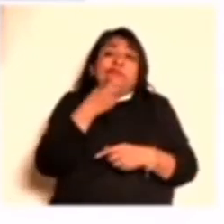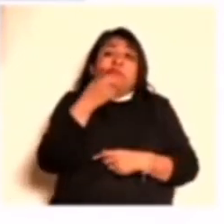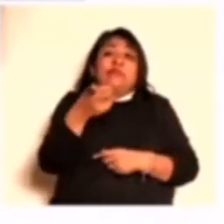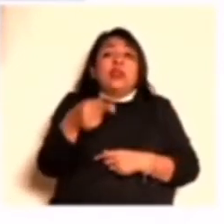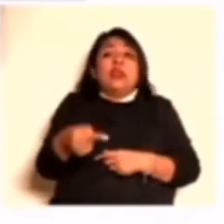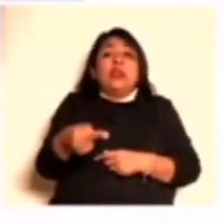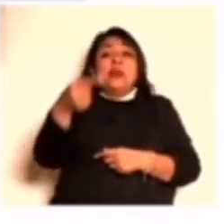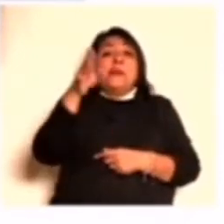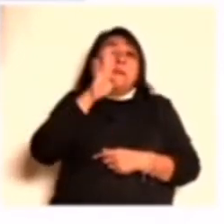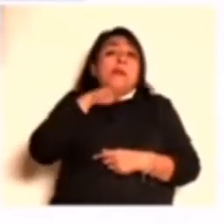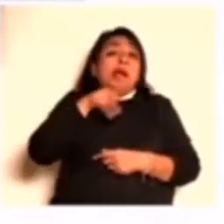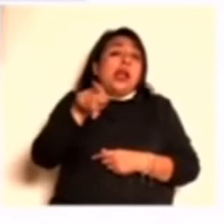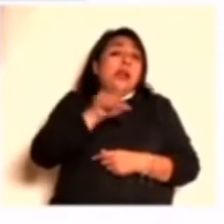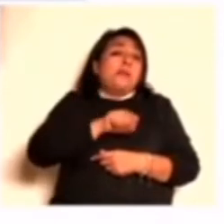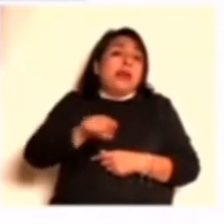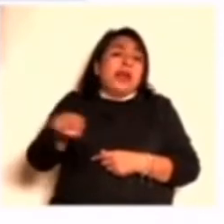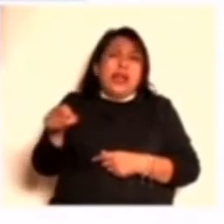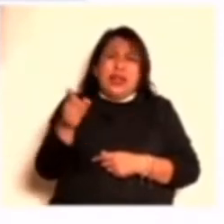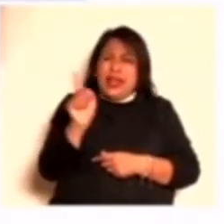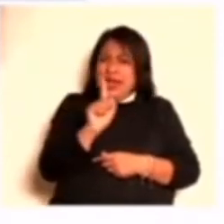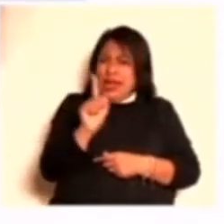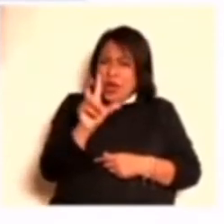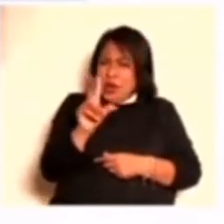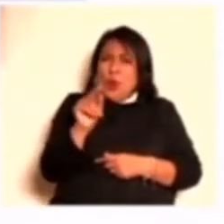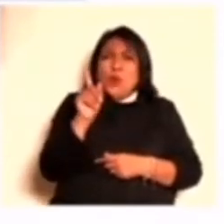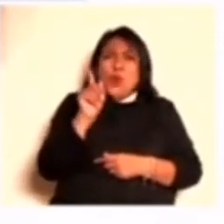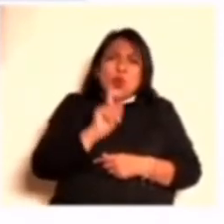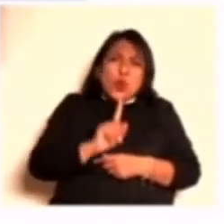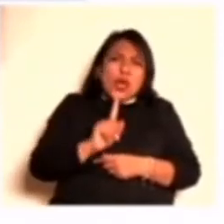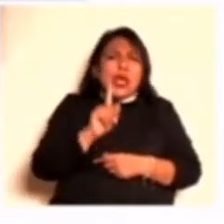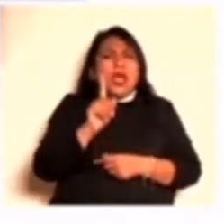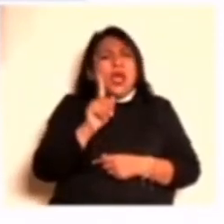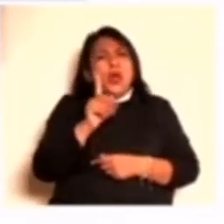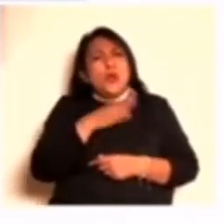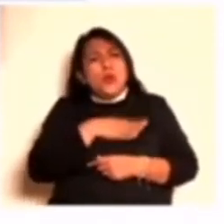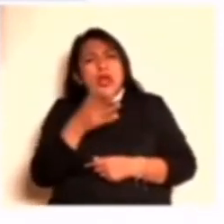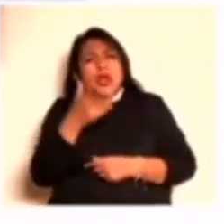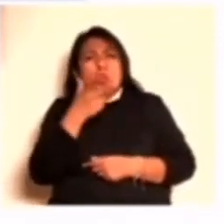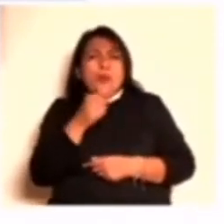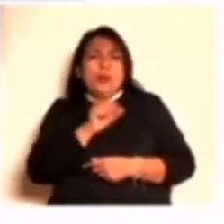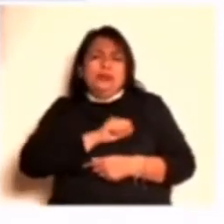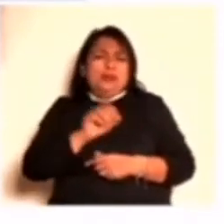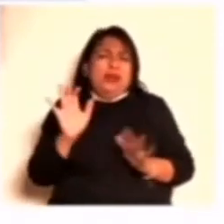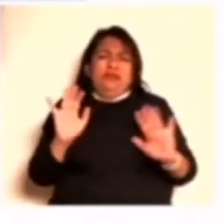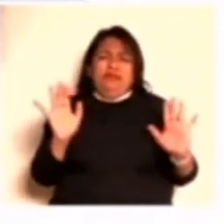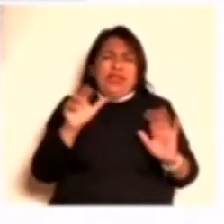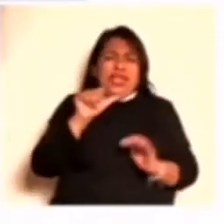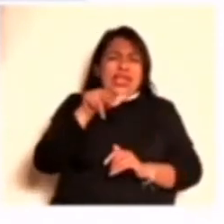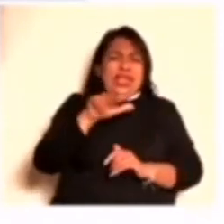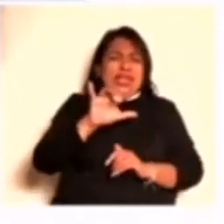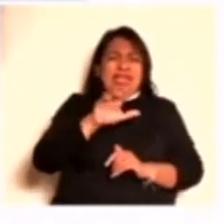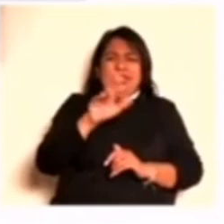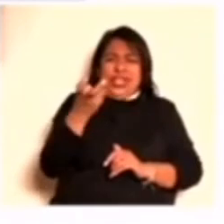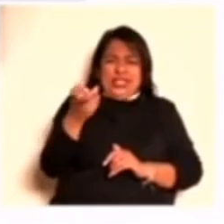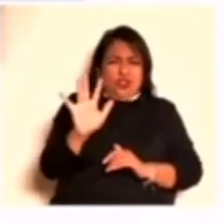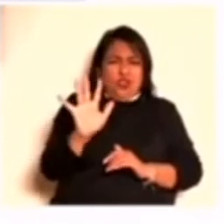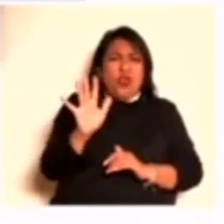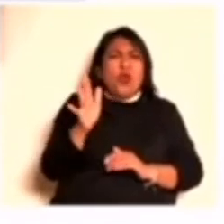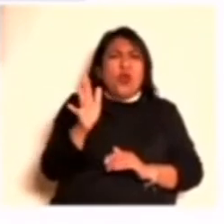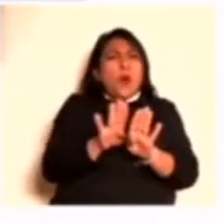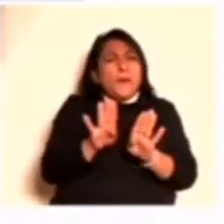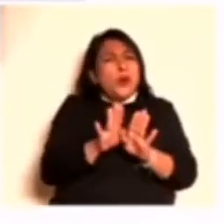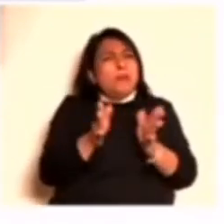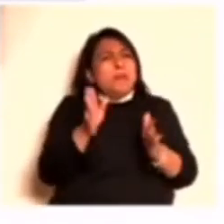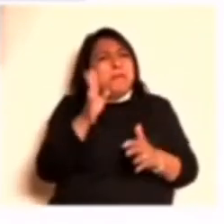mala. No es que sea mujeres buenos, hombres malos, Anne Carson nunca caería en eso, sino que es el embrutecimiento